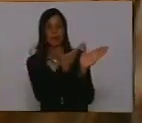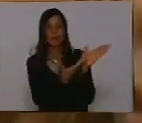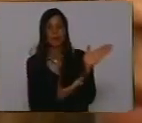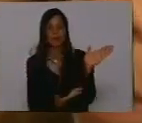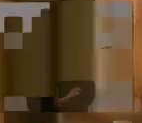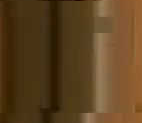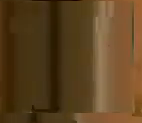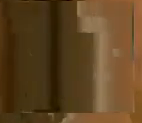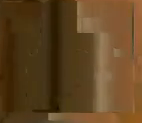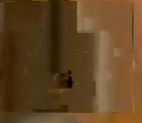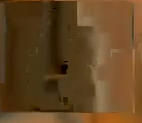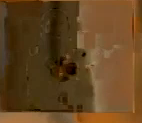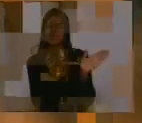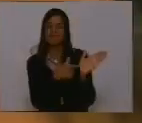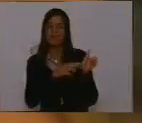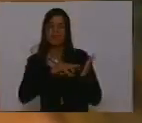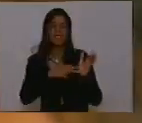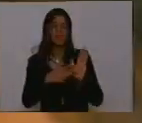se recoge la historia,